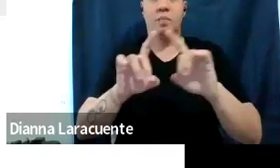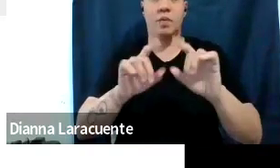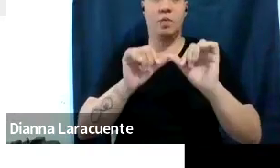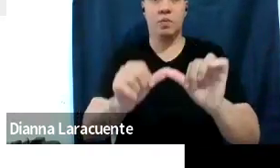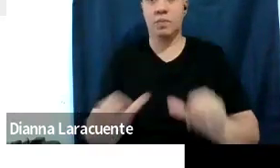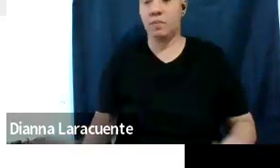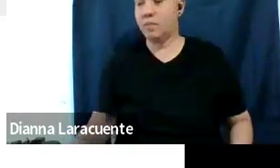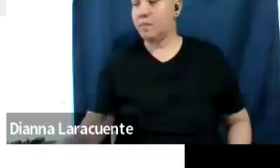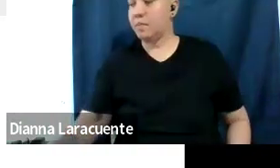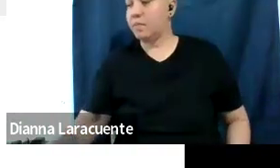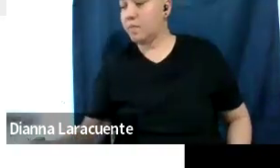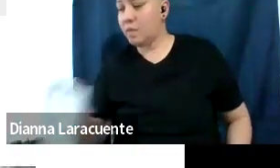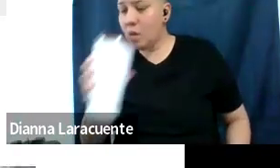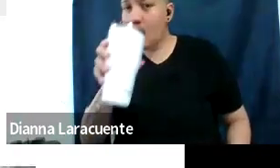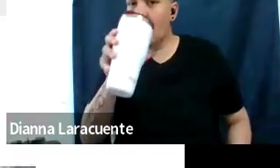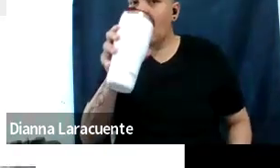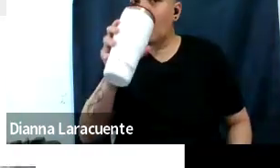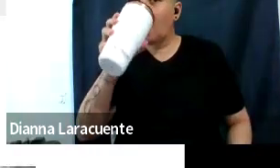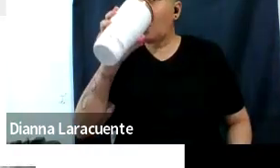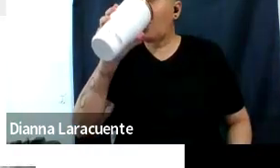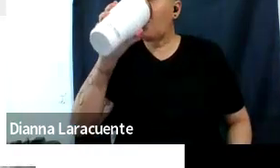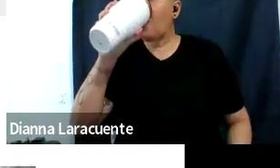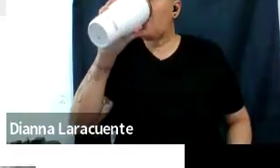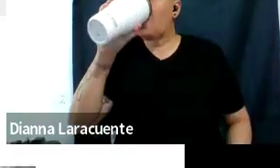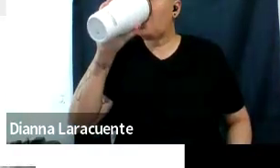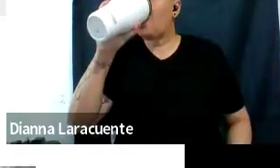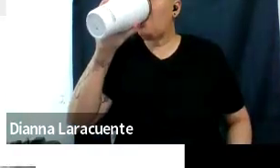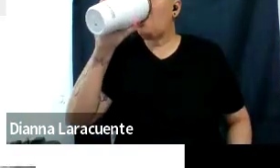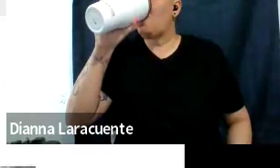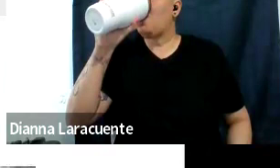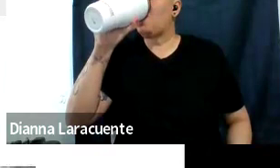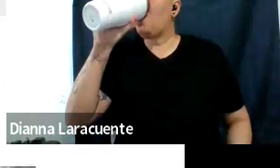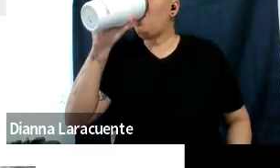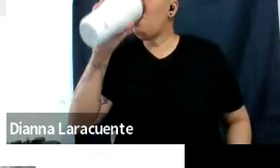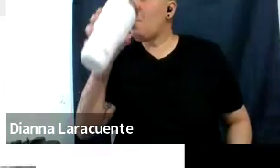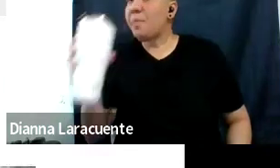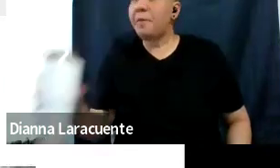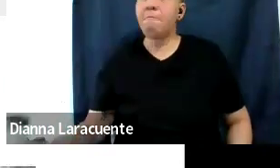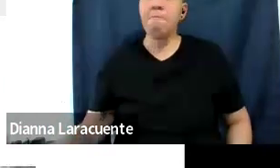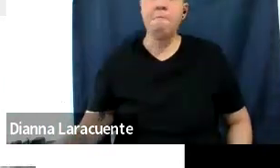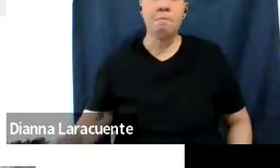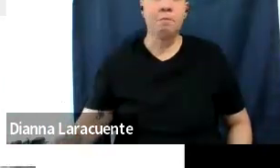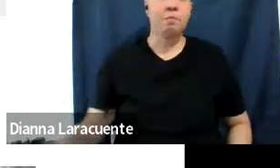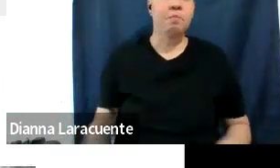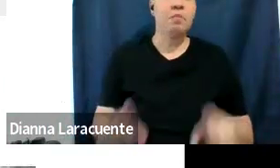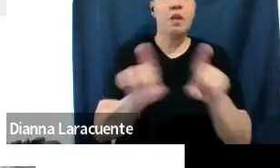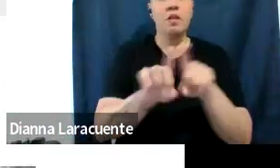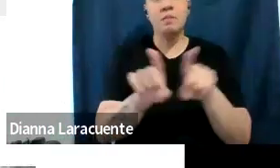adelante, porque no me puedo detener, pero lo que dice de él, además, daba